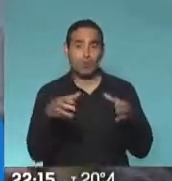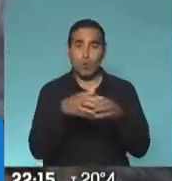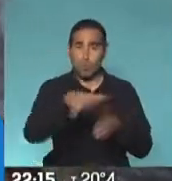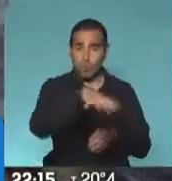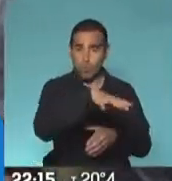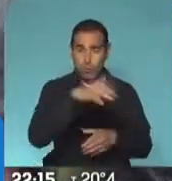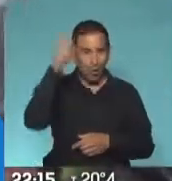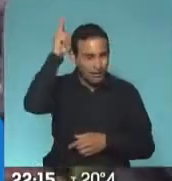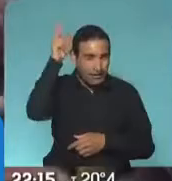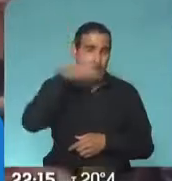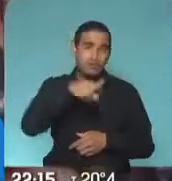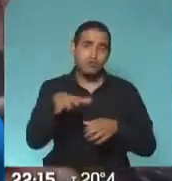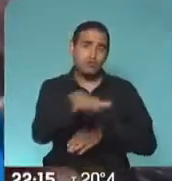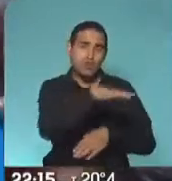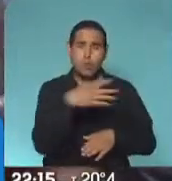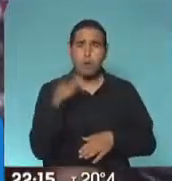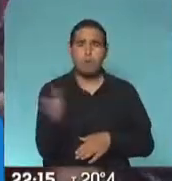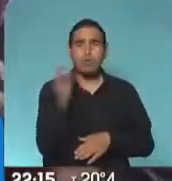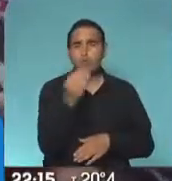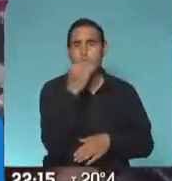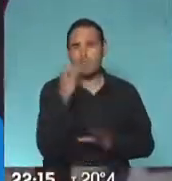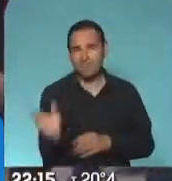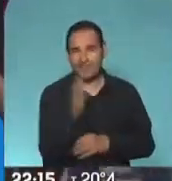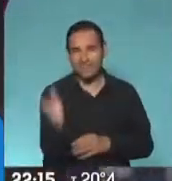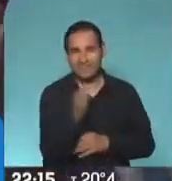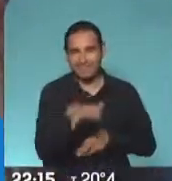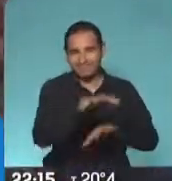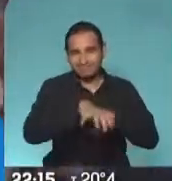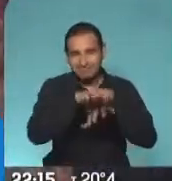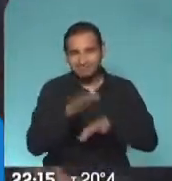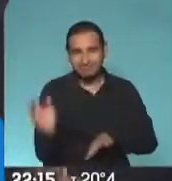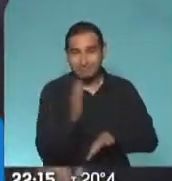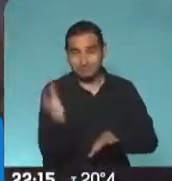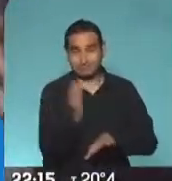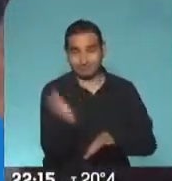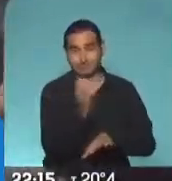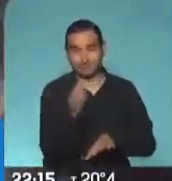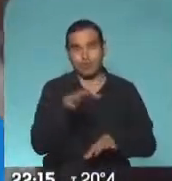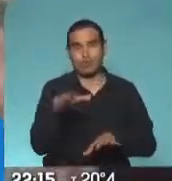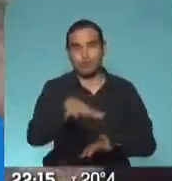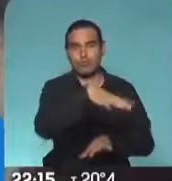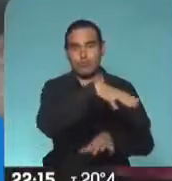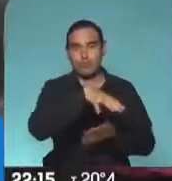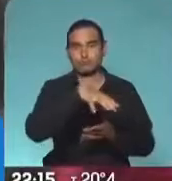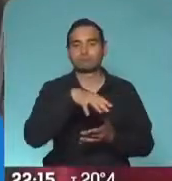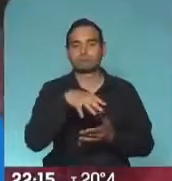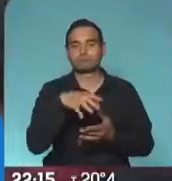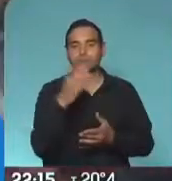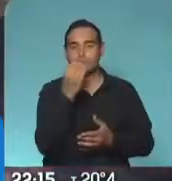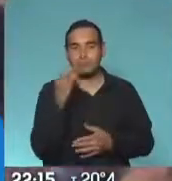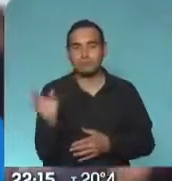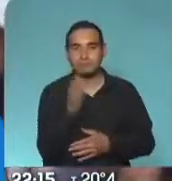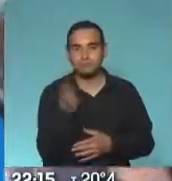son poblaciones fundamentalmente productoras de alimentos. Sí. Son los sectores de donde se producen alimentos que llegan a